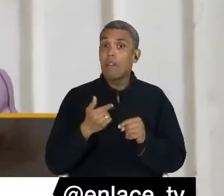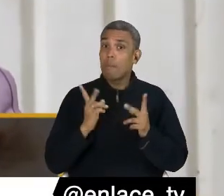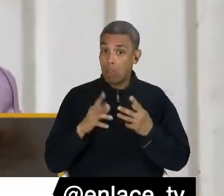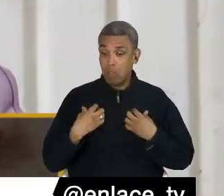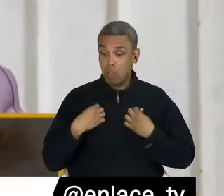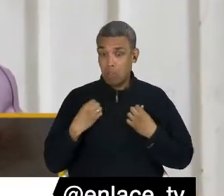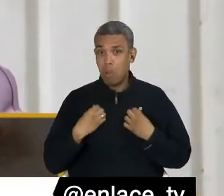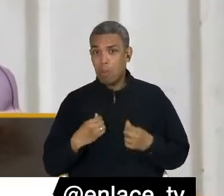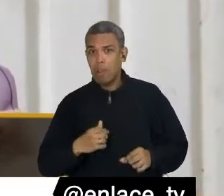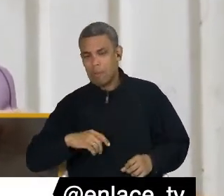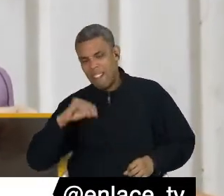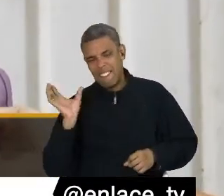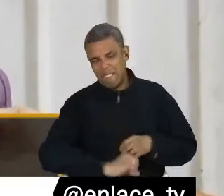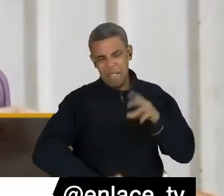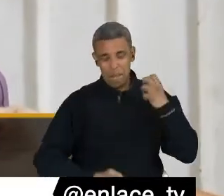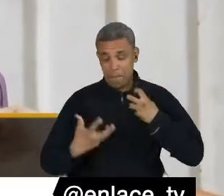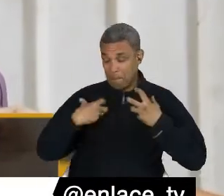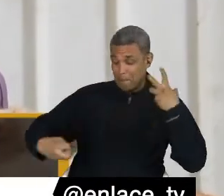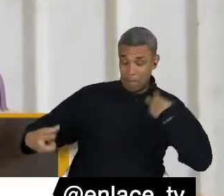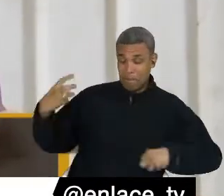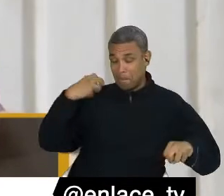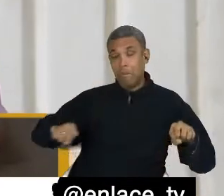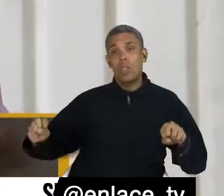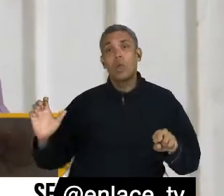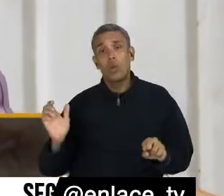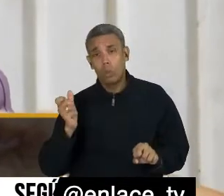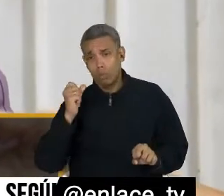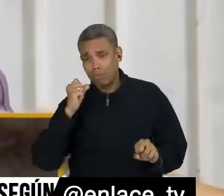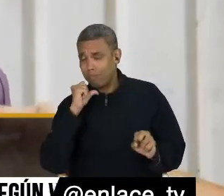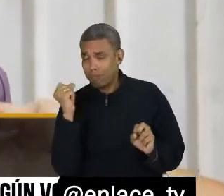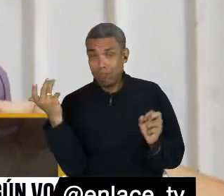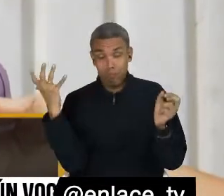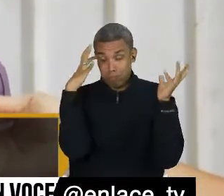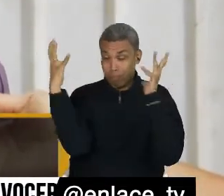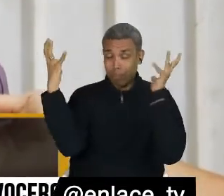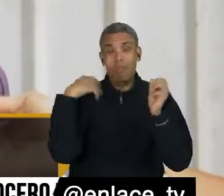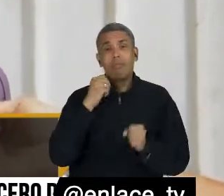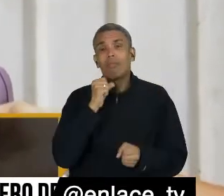muchos robos, atracos, en cuestiones de que ya no hay seguridad.